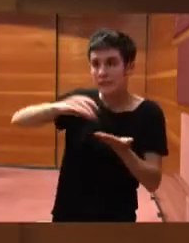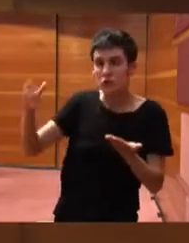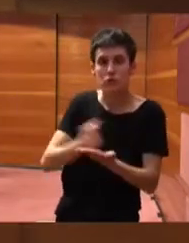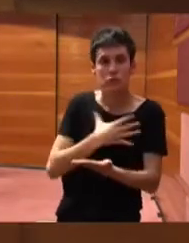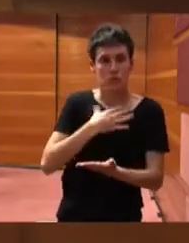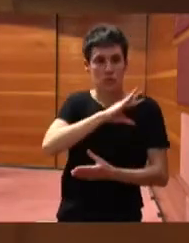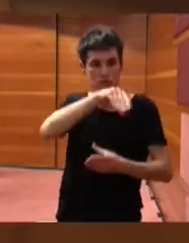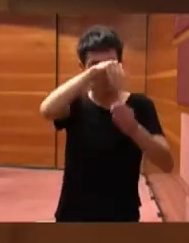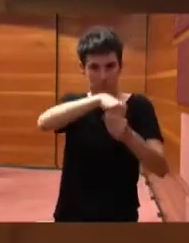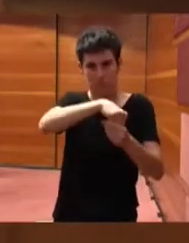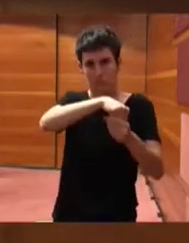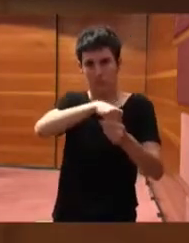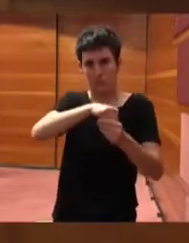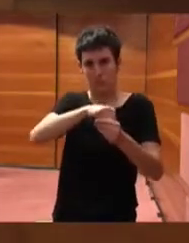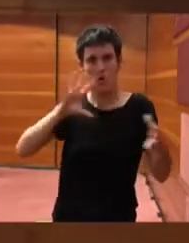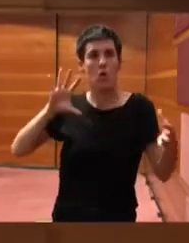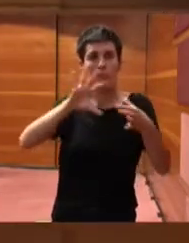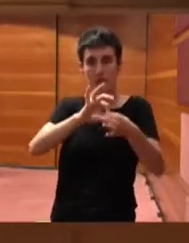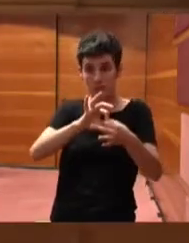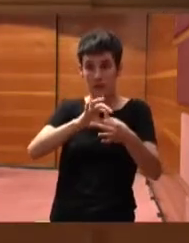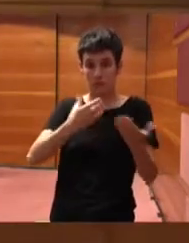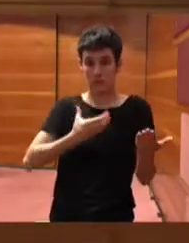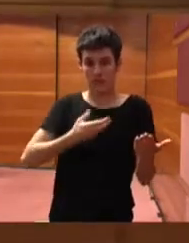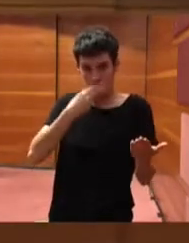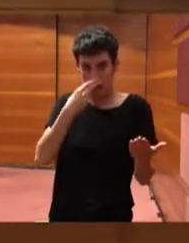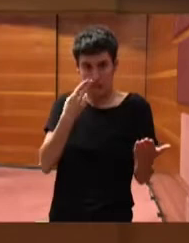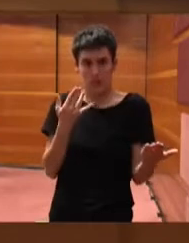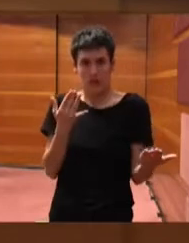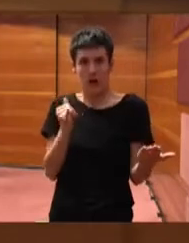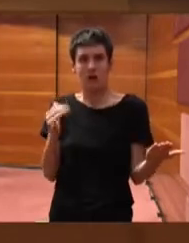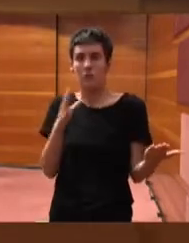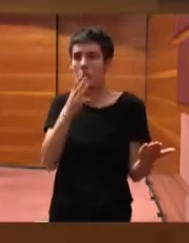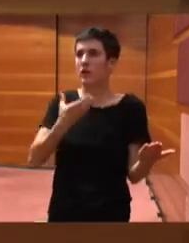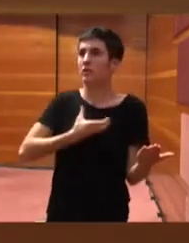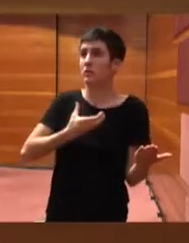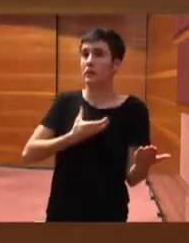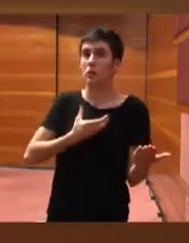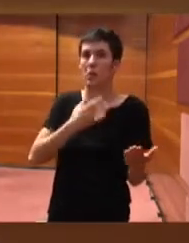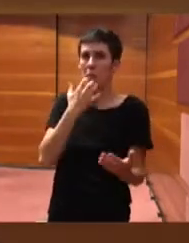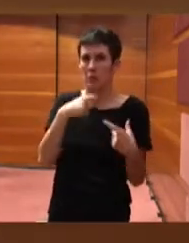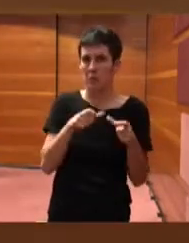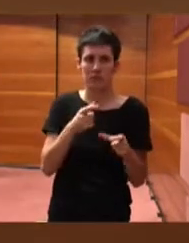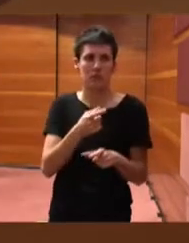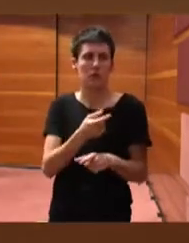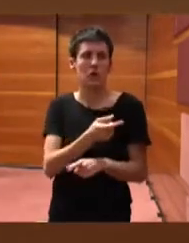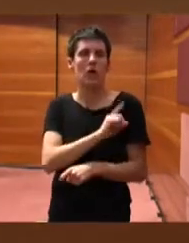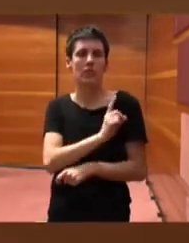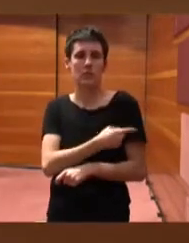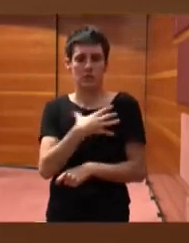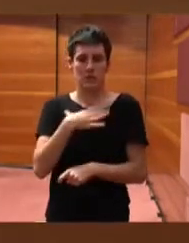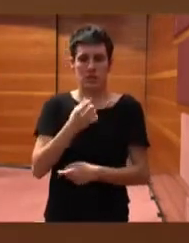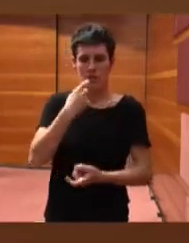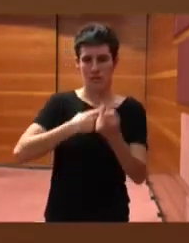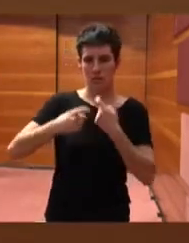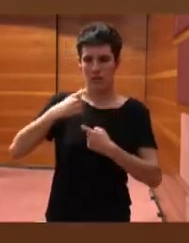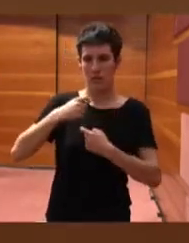hagan compartible en el interior del ayuntamiento, para empezar. Si dentro del ayuntamiento, el de deporte, puede trabajar con la información de medio